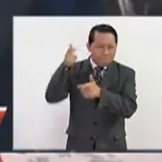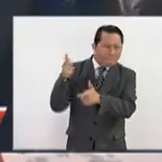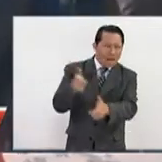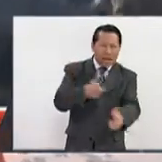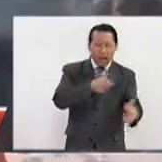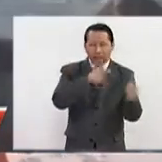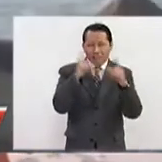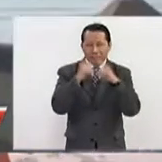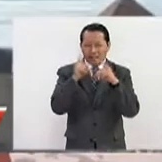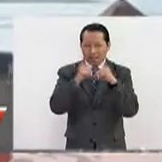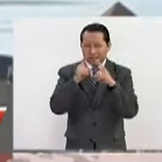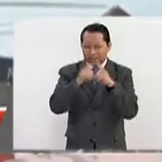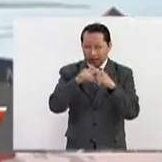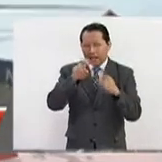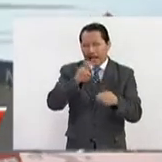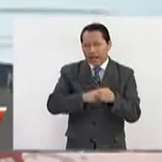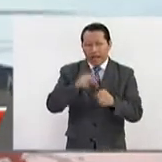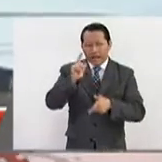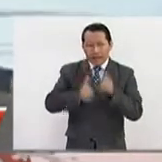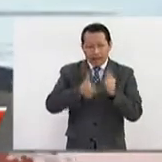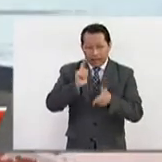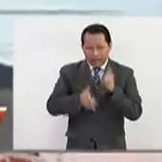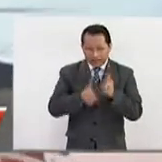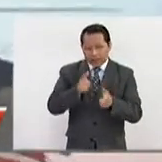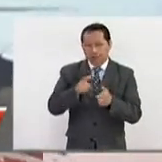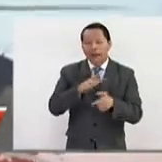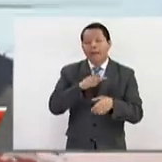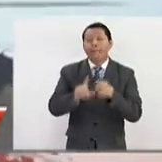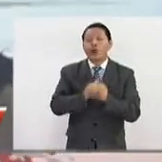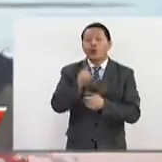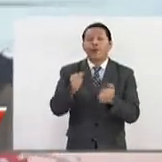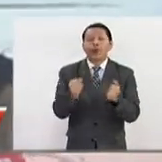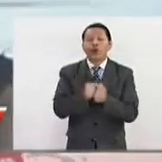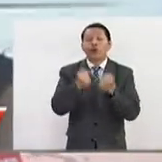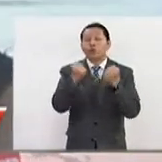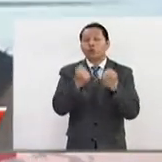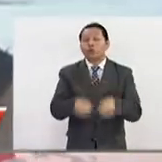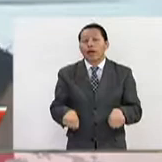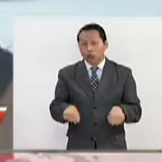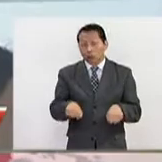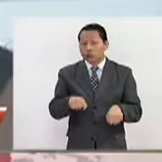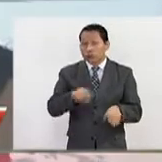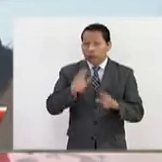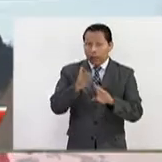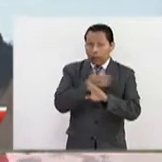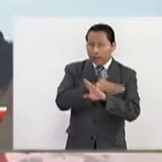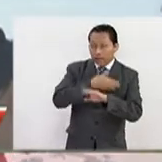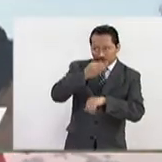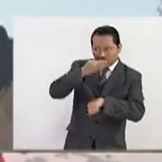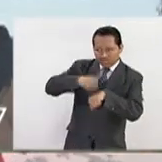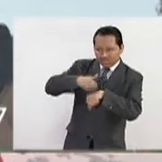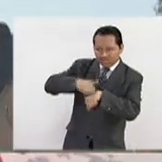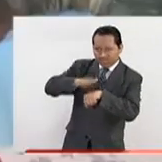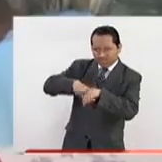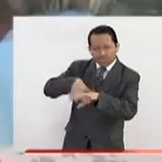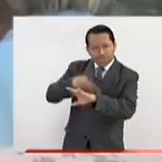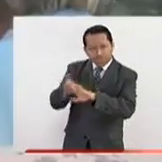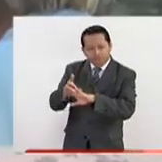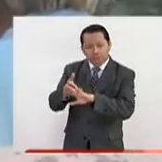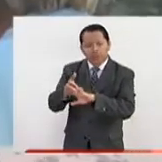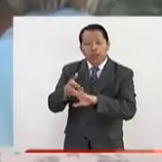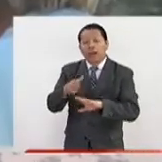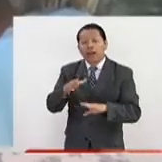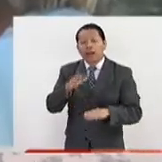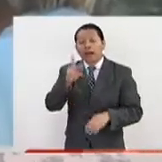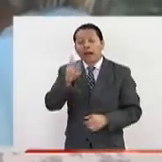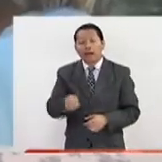de Sutherland Springs, Texas, tenía problemas con sus suegros y los había amenazado. Señalaron que los padres de la esposa de